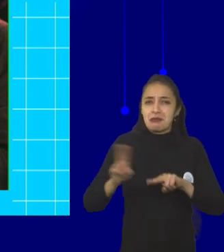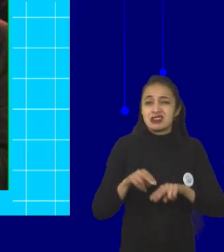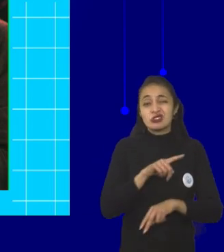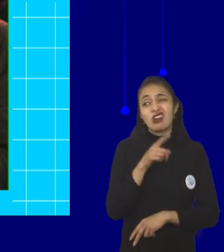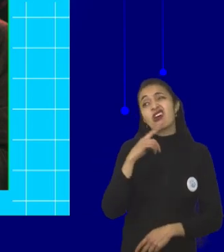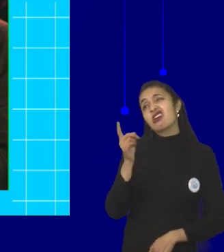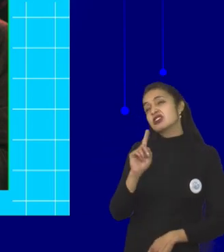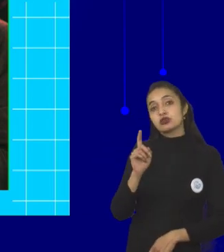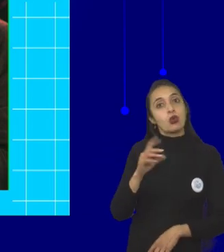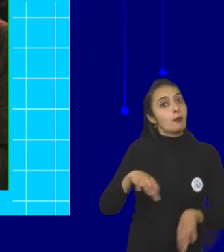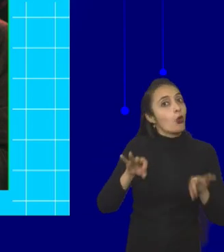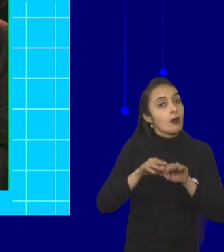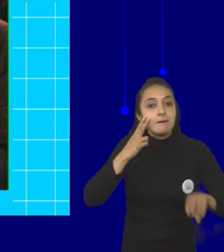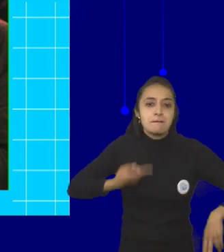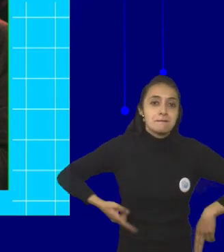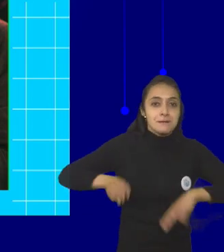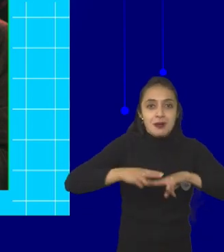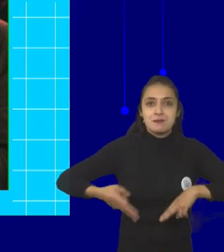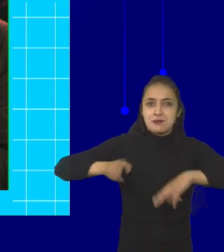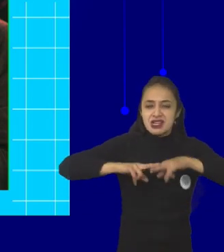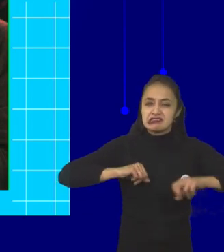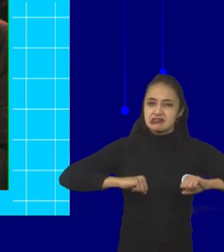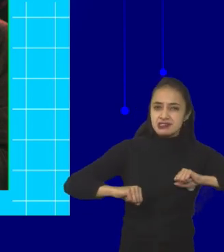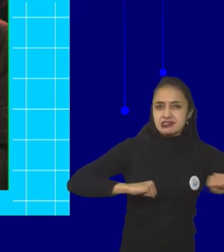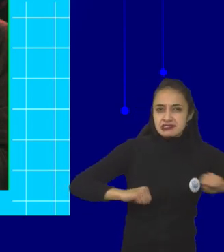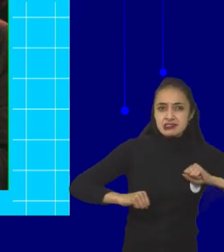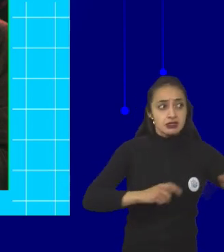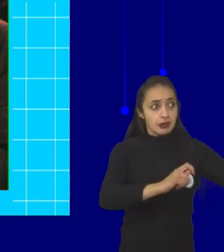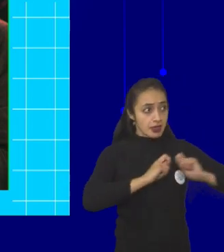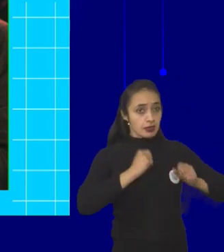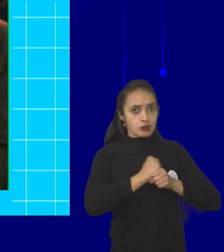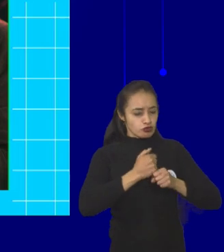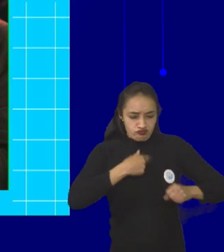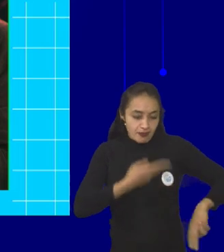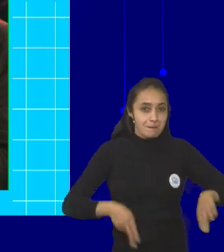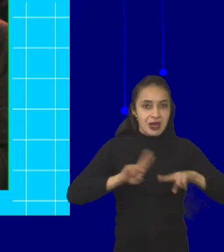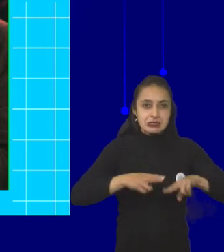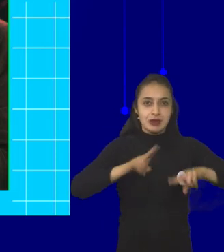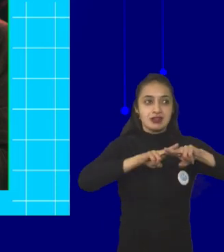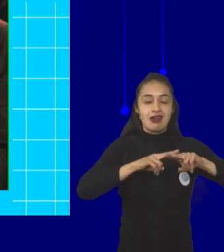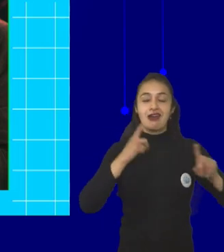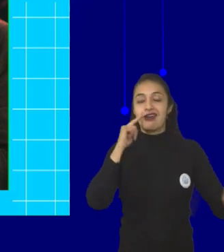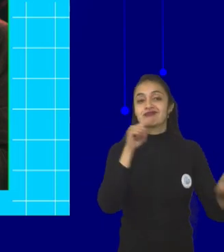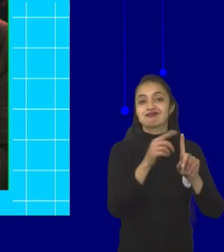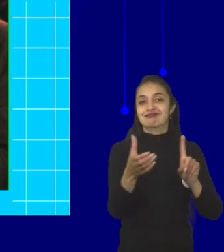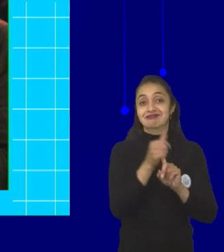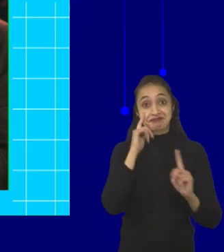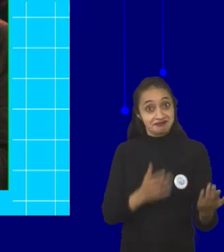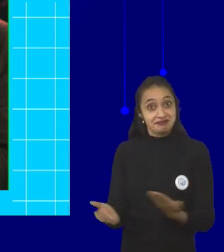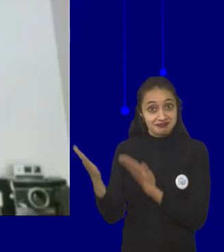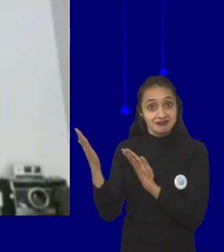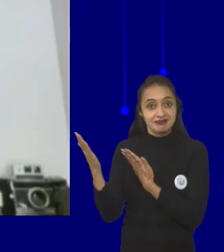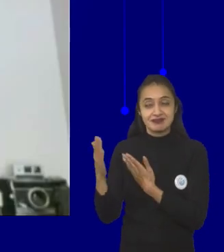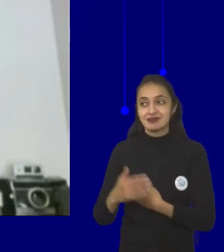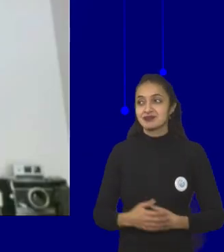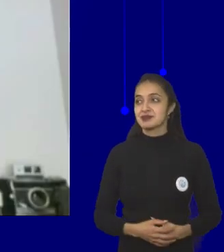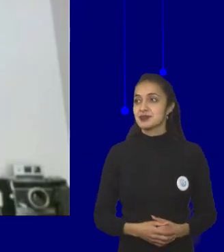ay no, yo la milla extra, la milla extra hay que correrla, la milla extra hay que correrla para llegar a hacer esto.